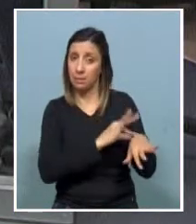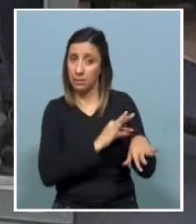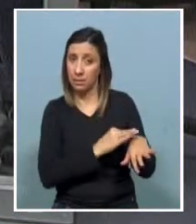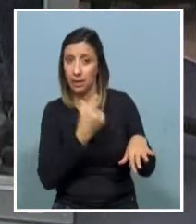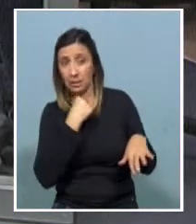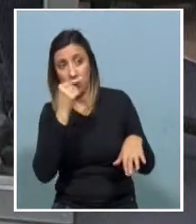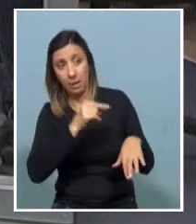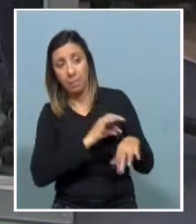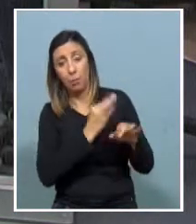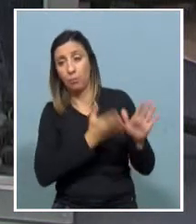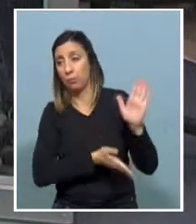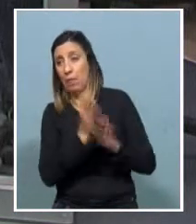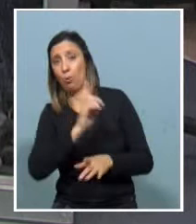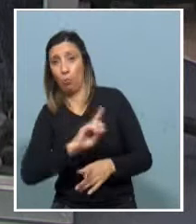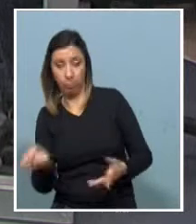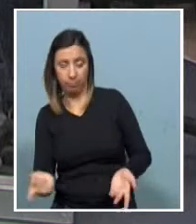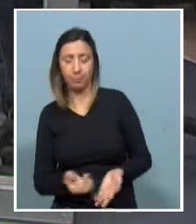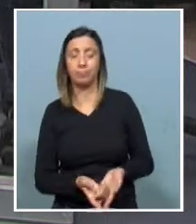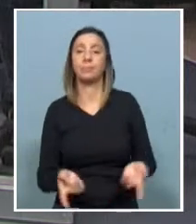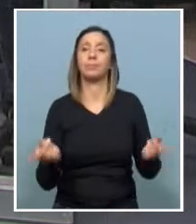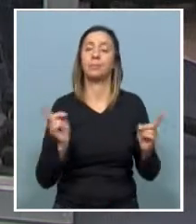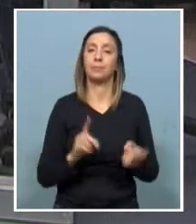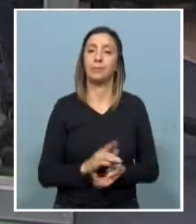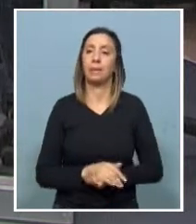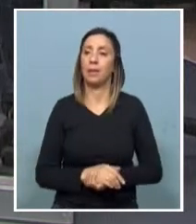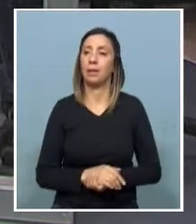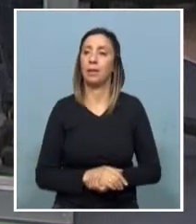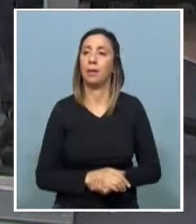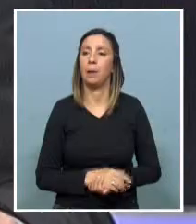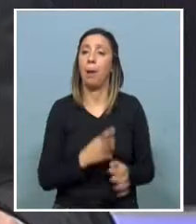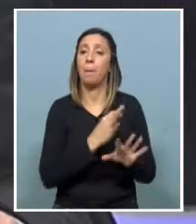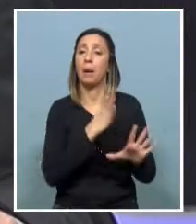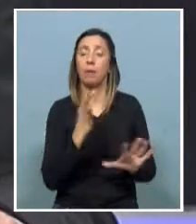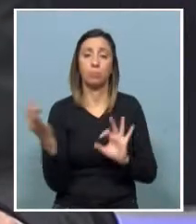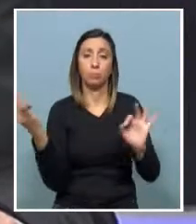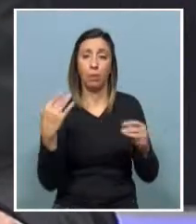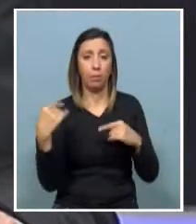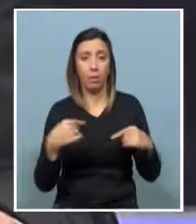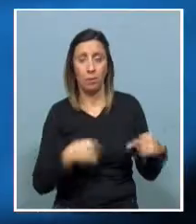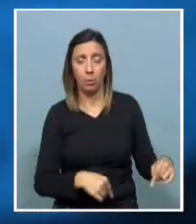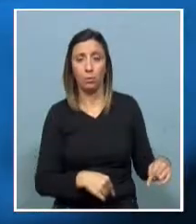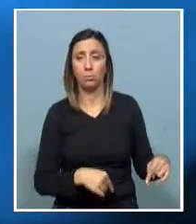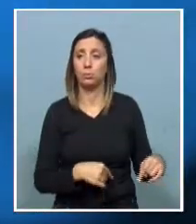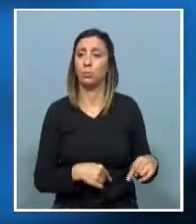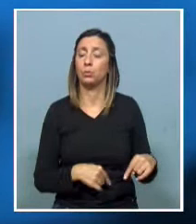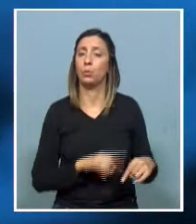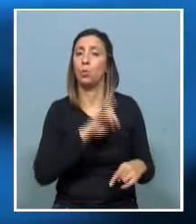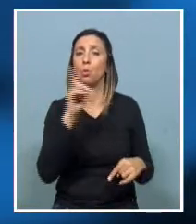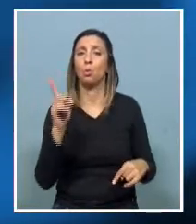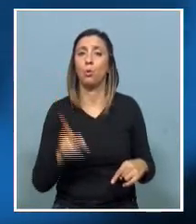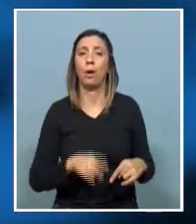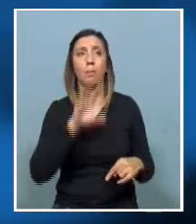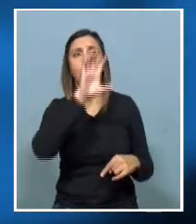un poco el éxodo de los profesionales de la salud. No solo eso, sino también la llegada de los profesionales que vienen de distintos puntos del